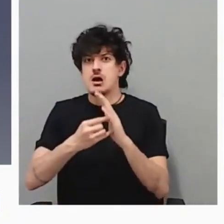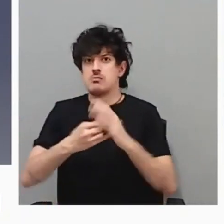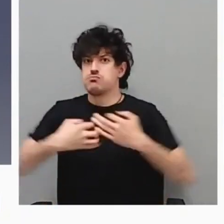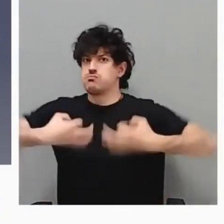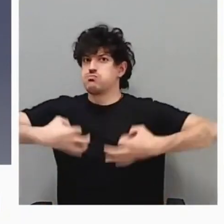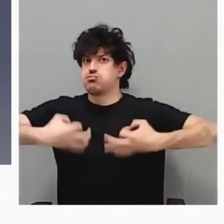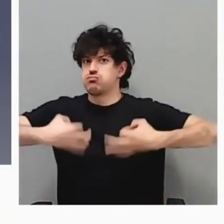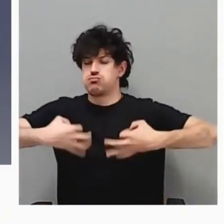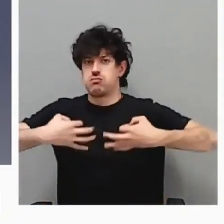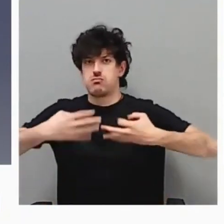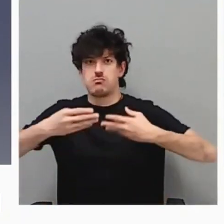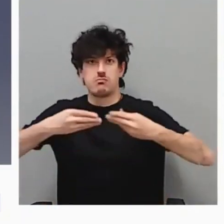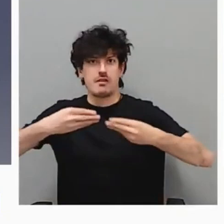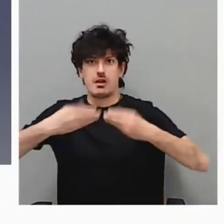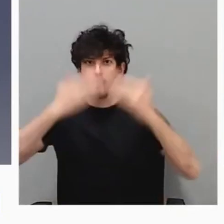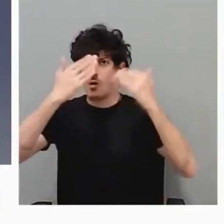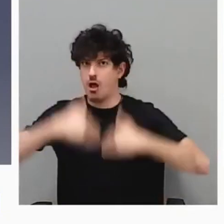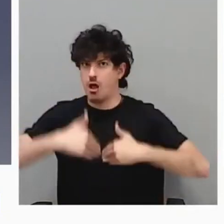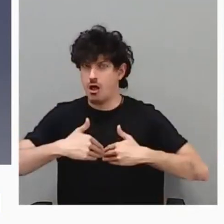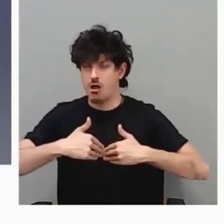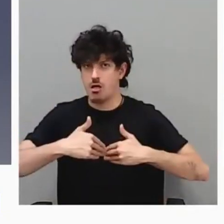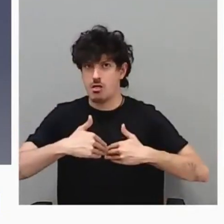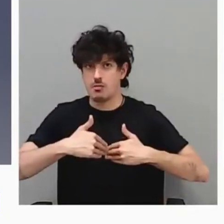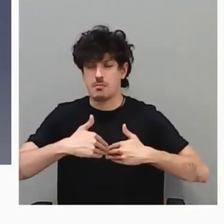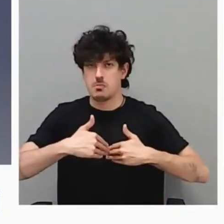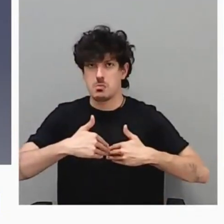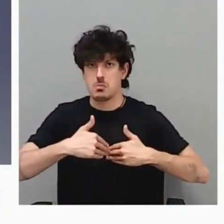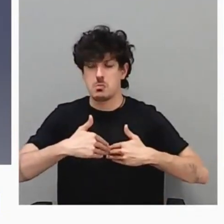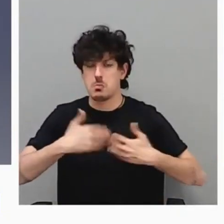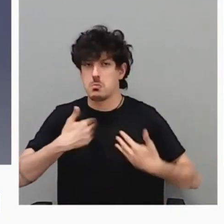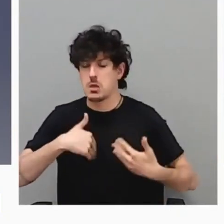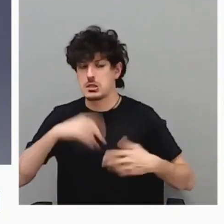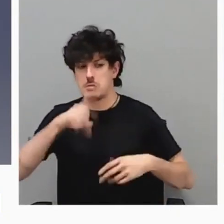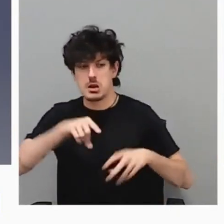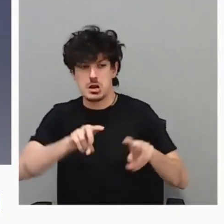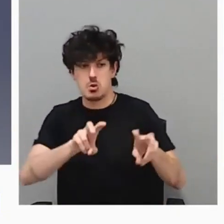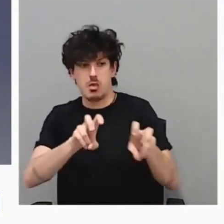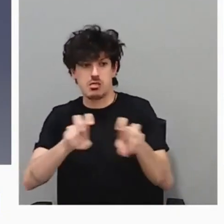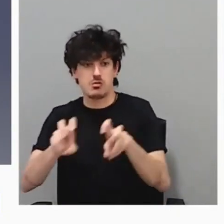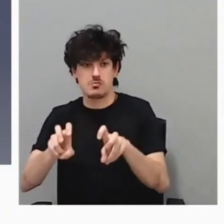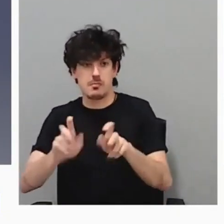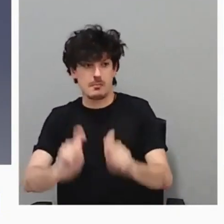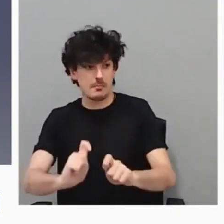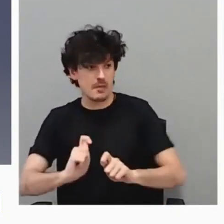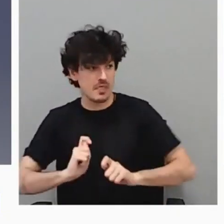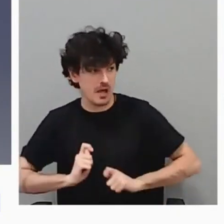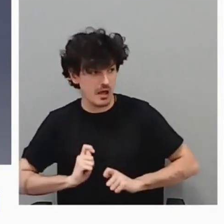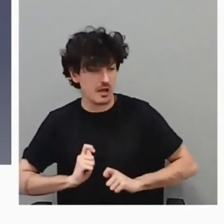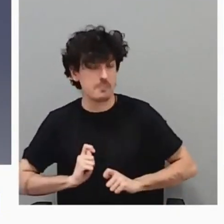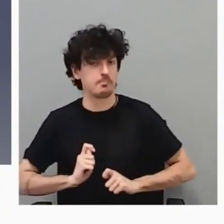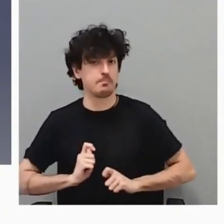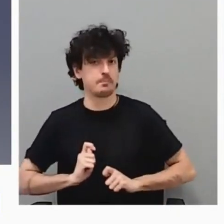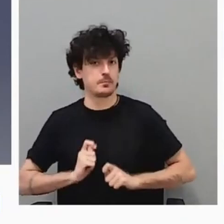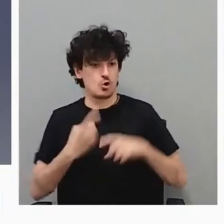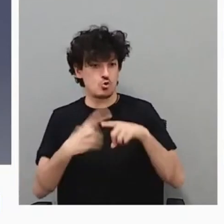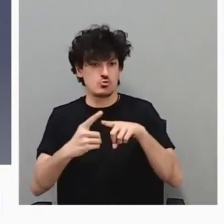sino que es formación a lo largo de la vida, ¿no? Y eso también, la innovación, nos ha traído muchas cosas buenas,